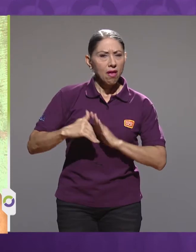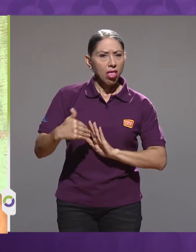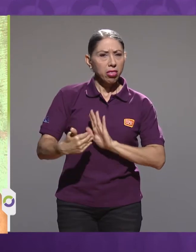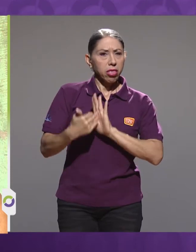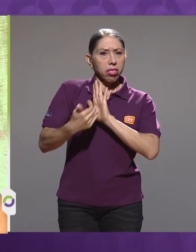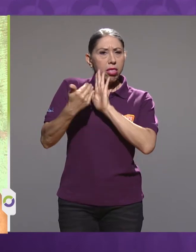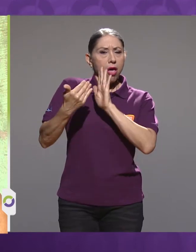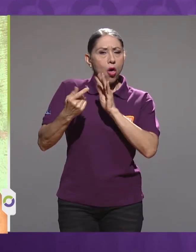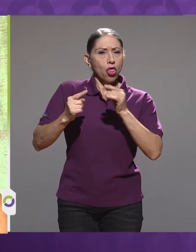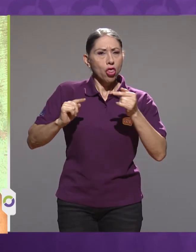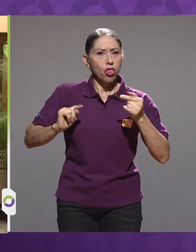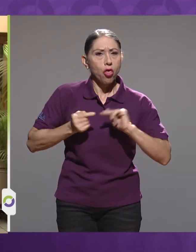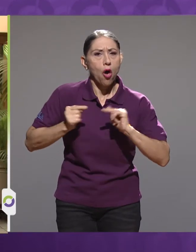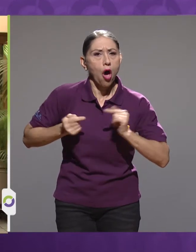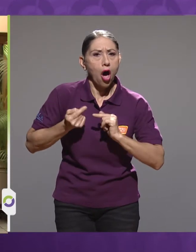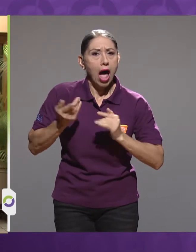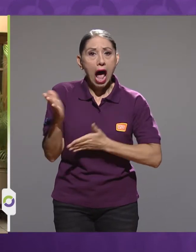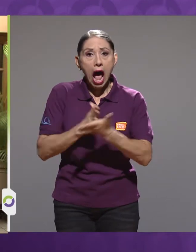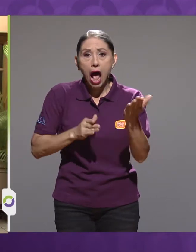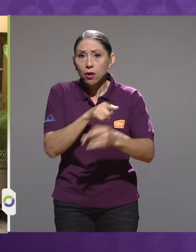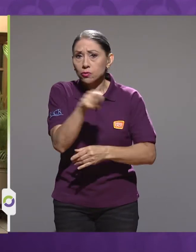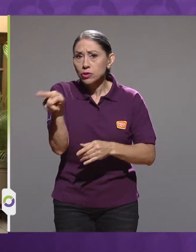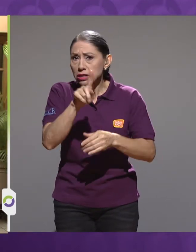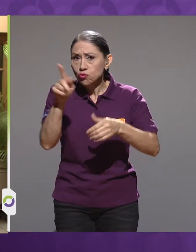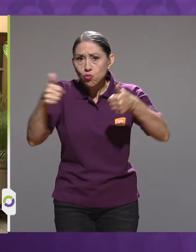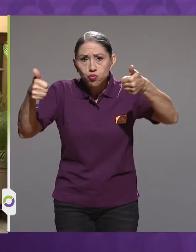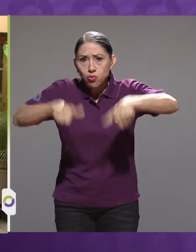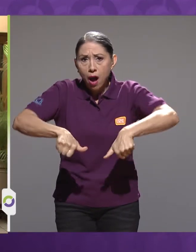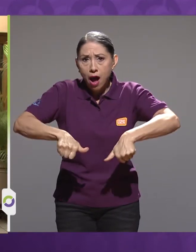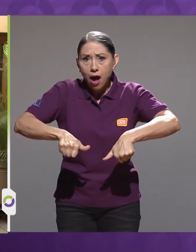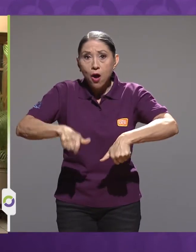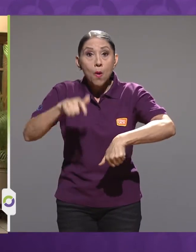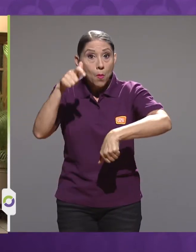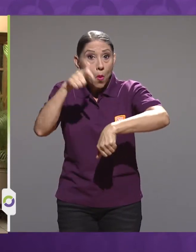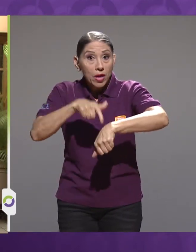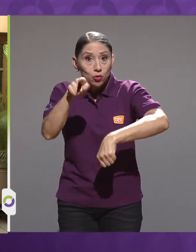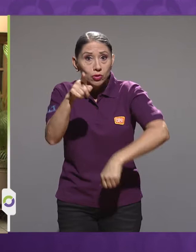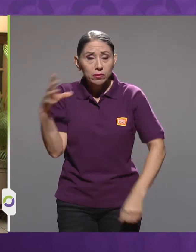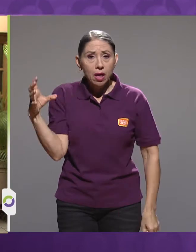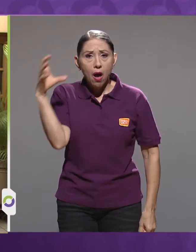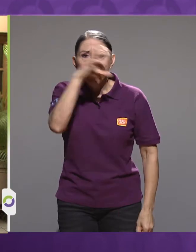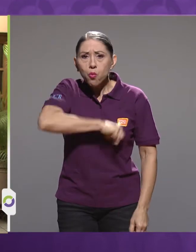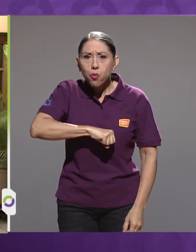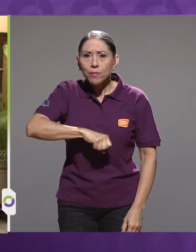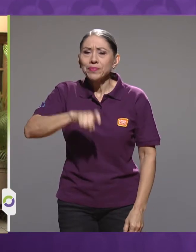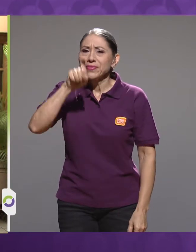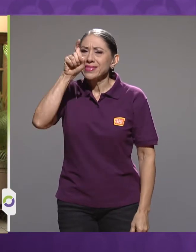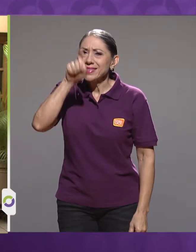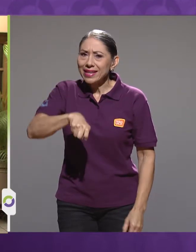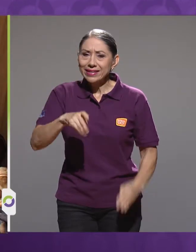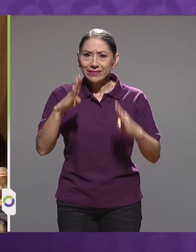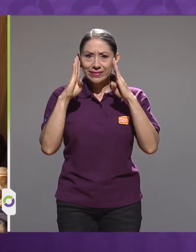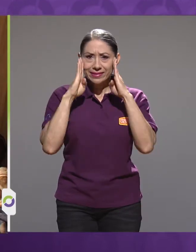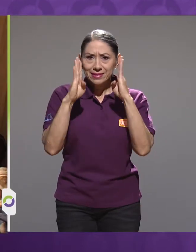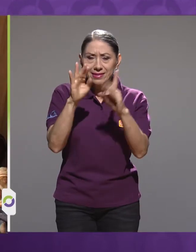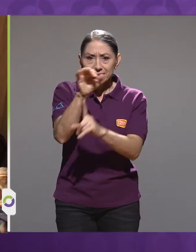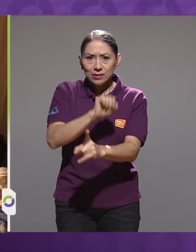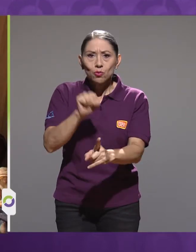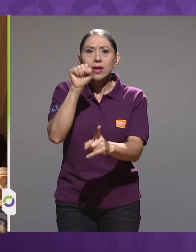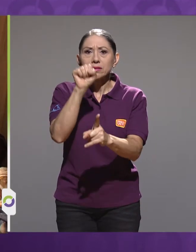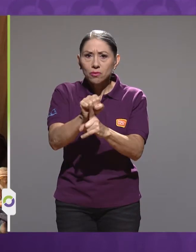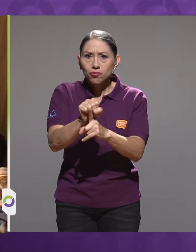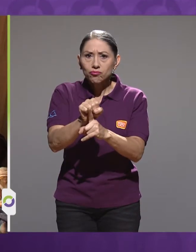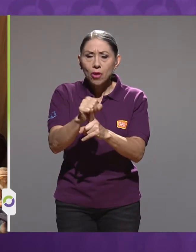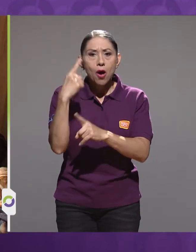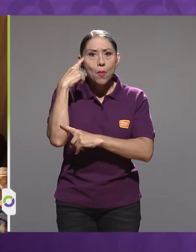resultado dolorosa, que no les haya parecido, en ese mismo momento deberíamos atender a la situación que se está